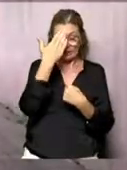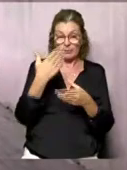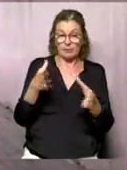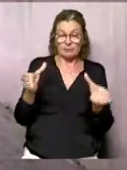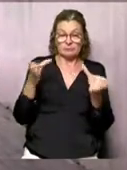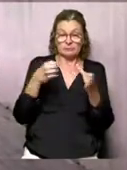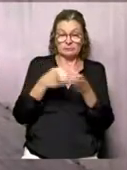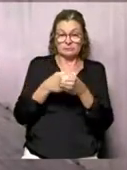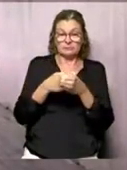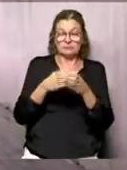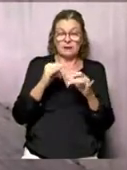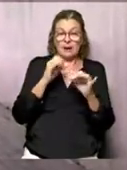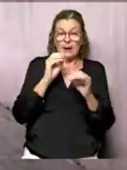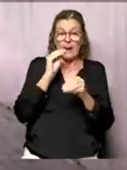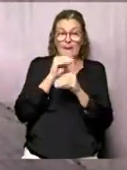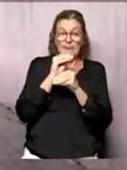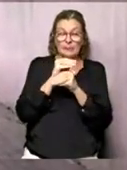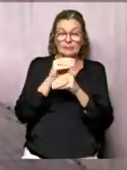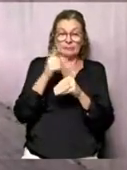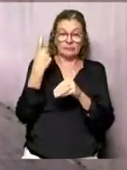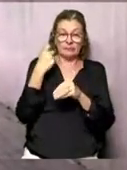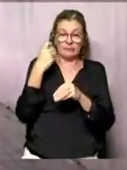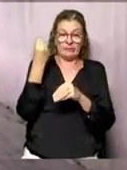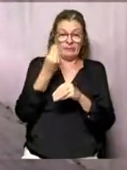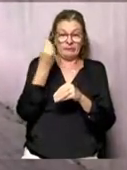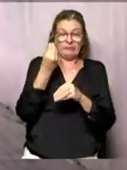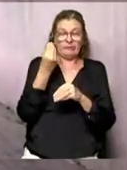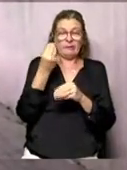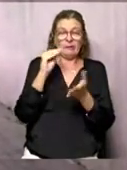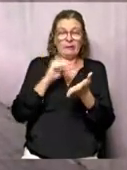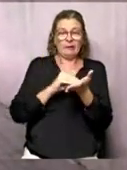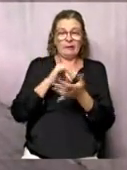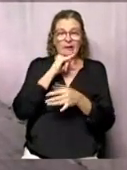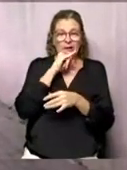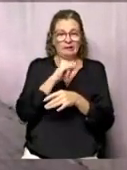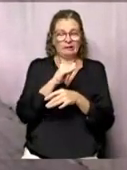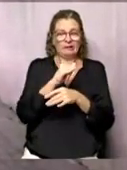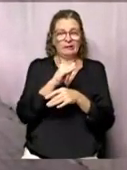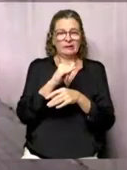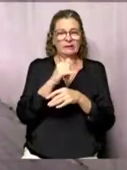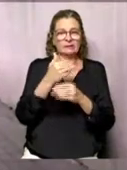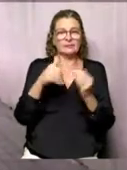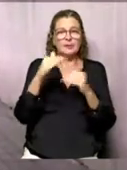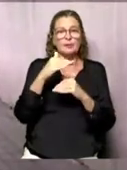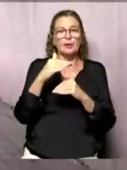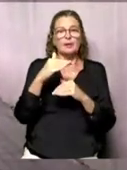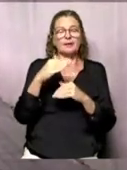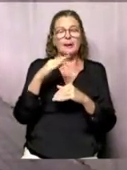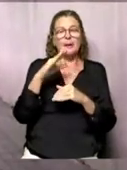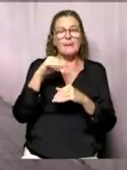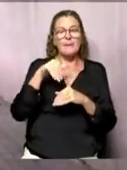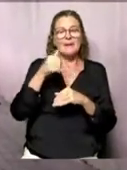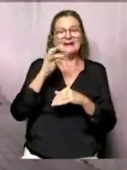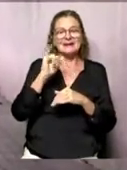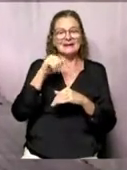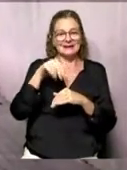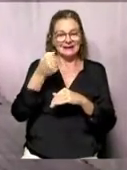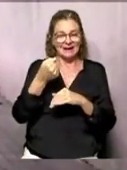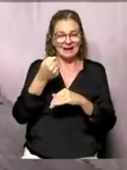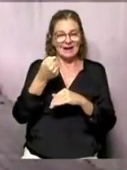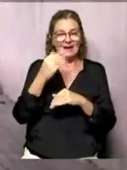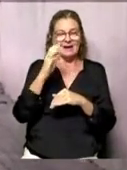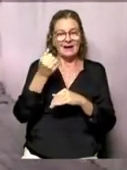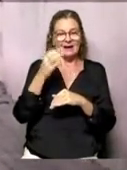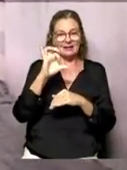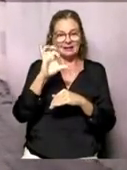Amplio se expidió ayer sábado sobre la denuncia que elevó Martina Casas hacia el titular de